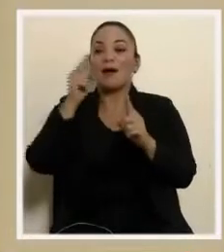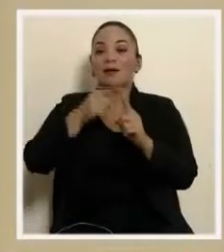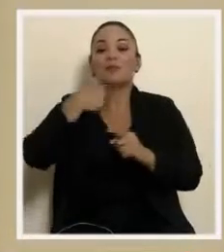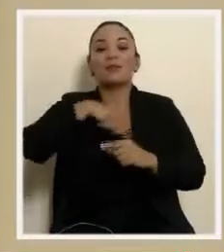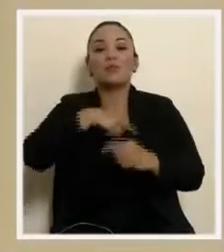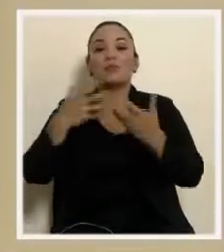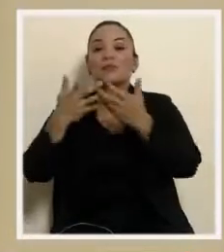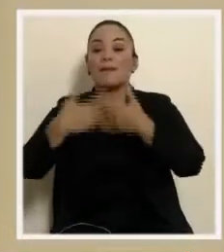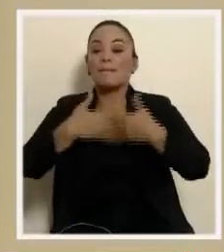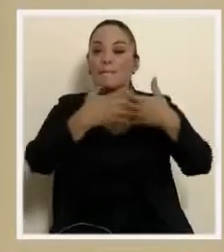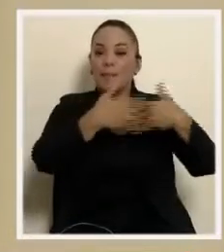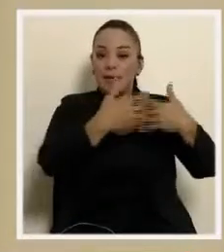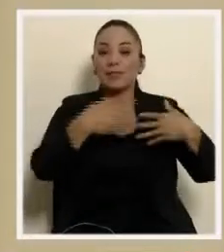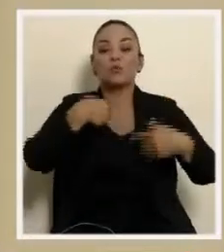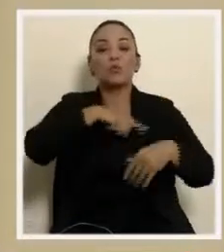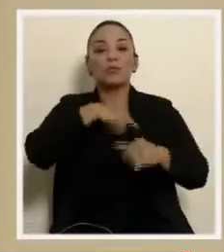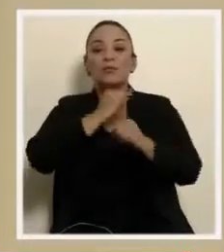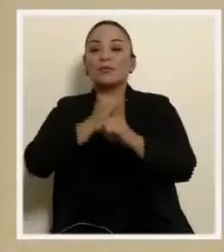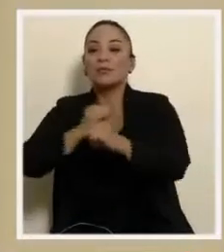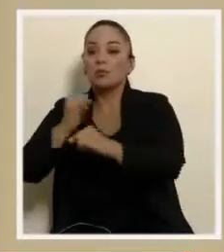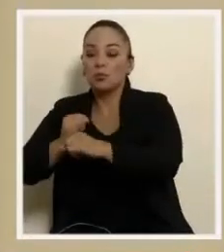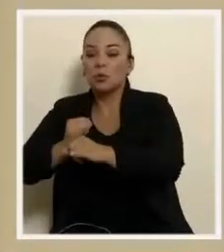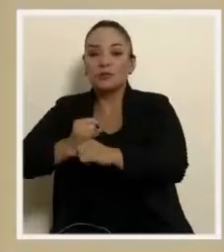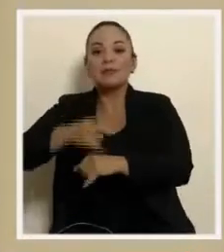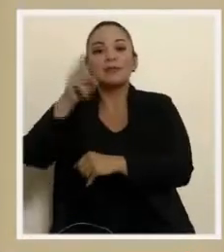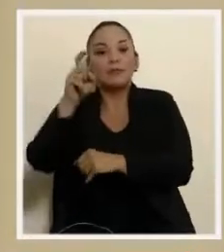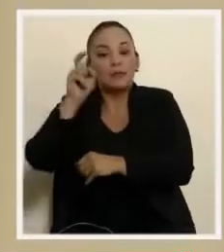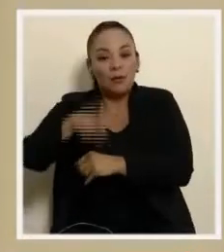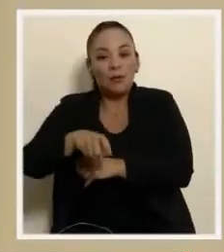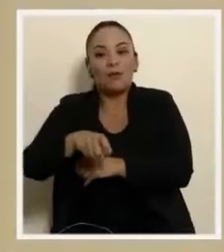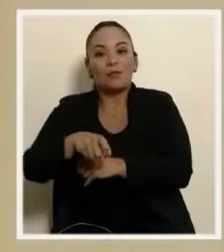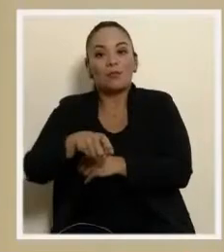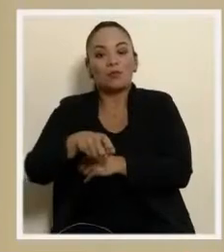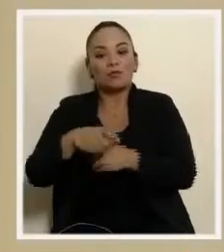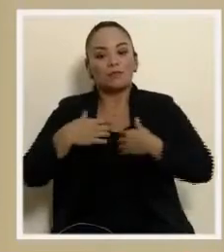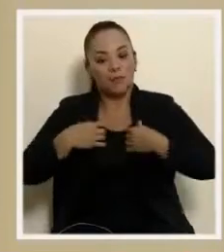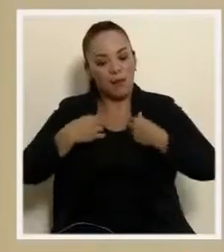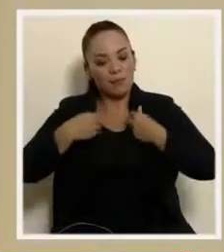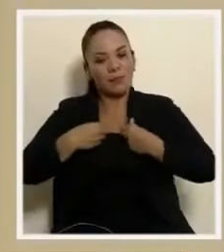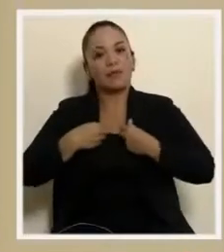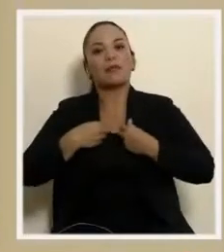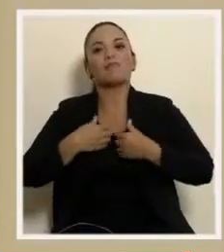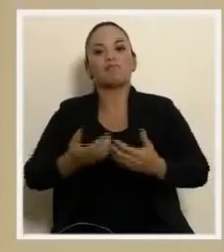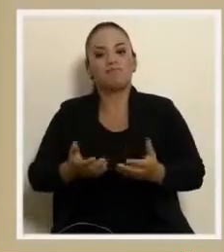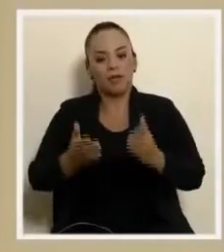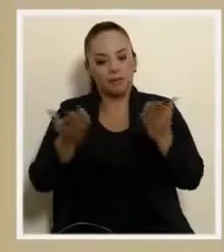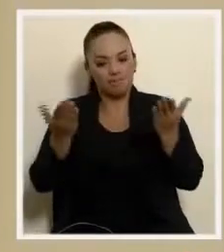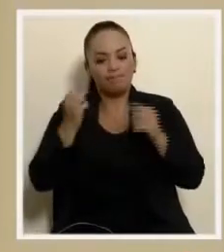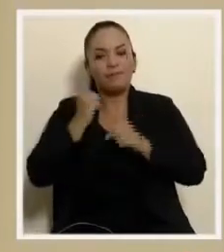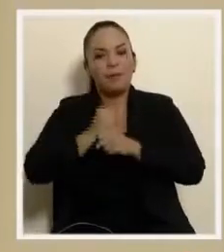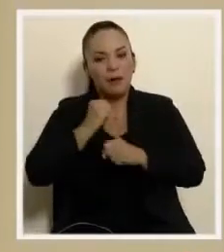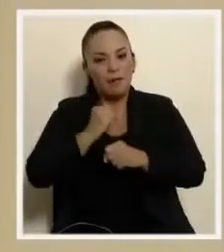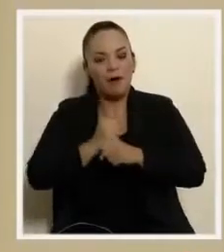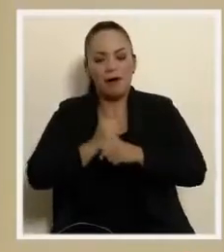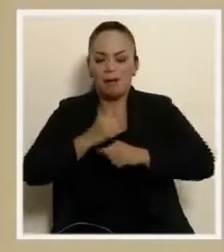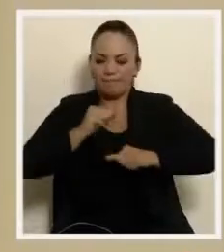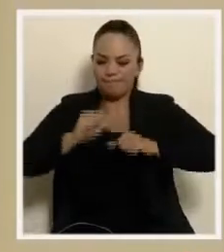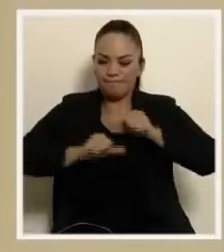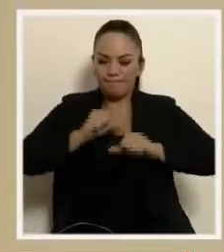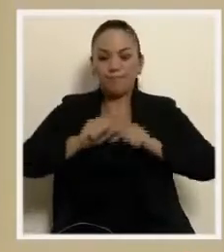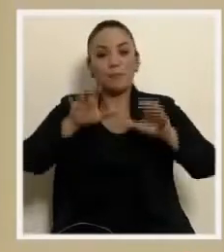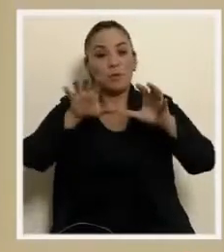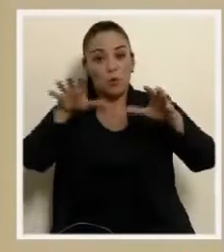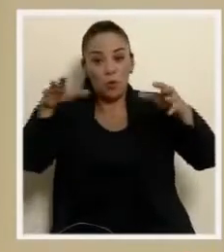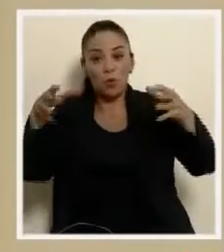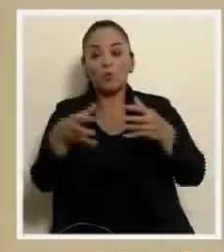nuestras empresas y nuestras instituciones debemos ponernos la camiseta, dar la milla extra y juntas y